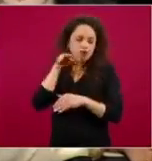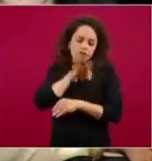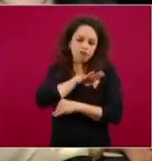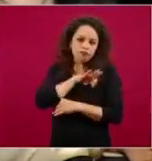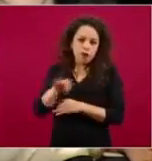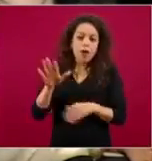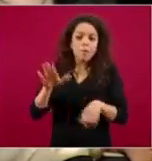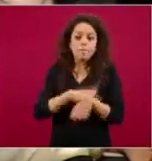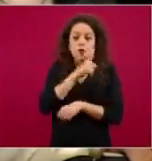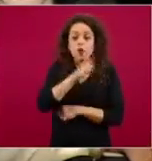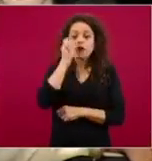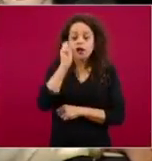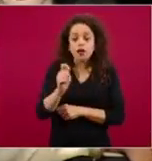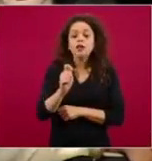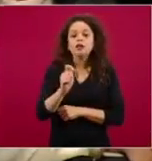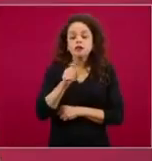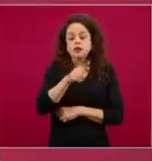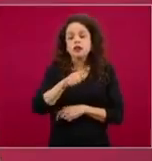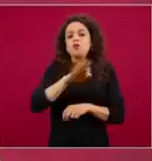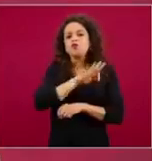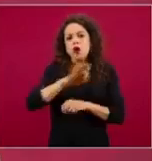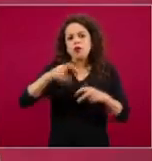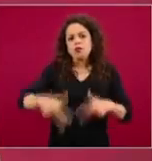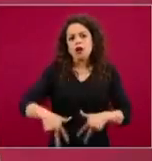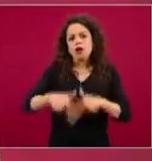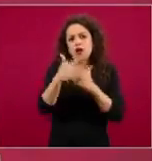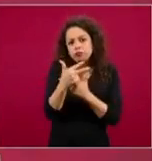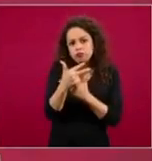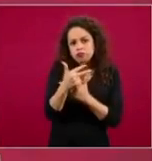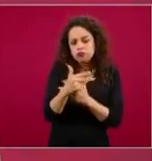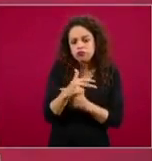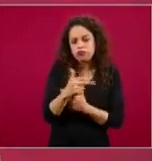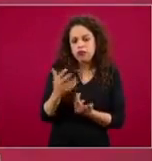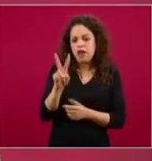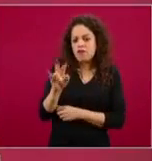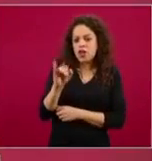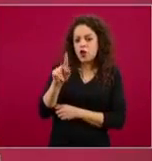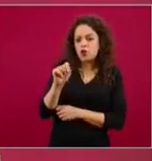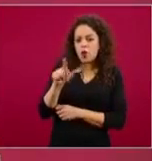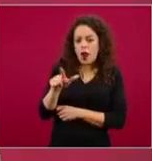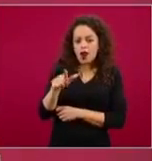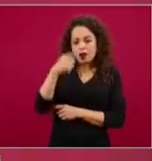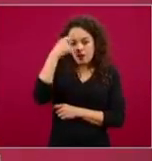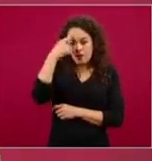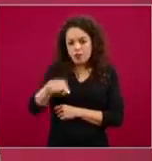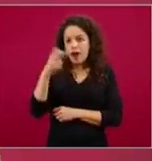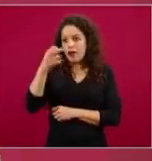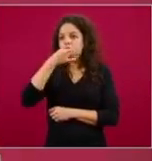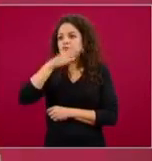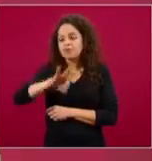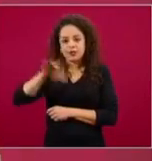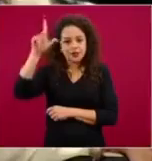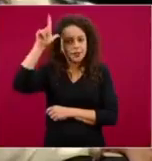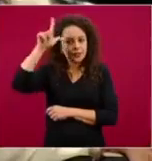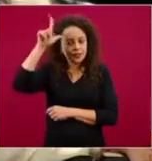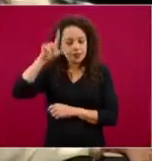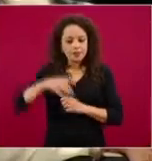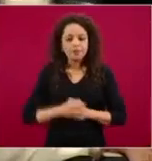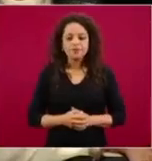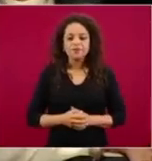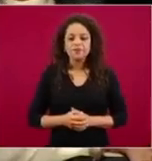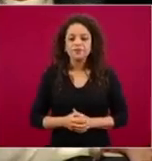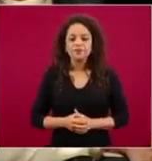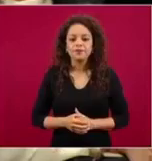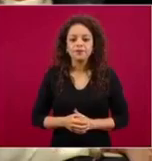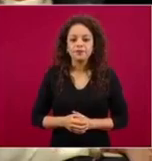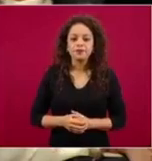los festejos del 12 de diciembre. ¿Qué pasaría si sí está abierta la Basílica de Guadalupe? Ya lo vimos el día